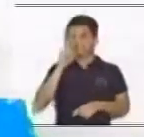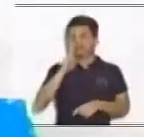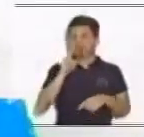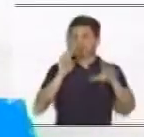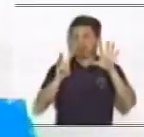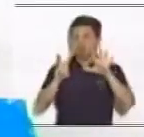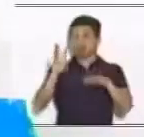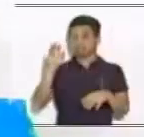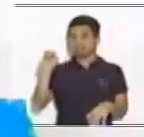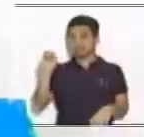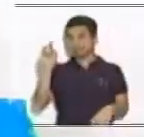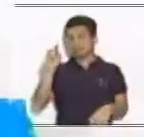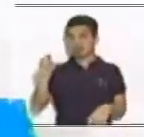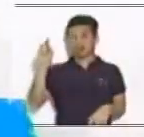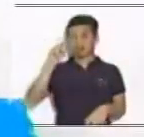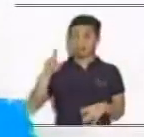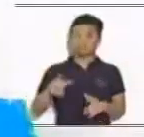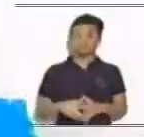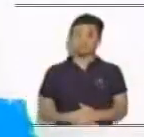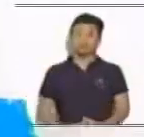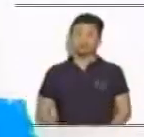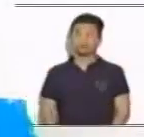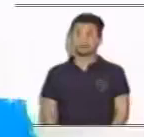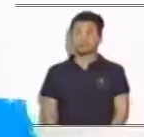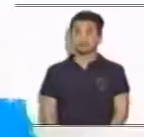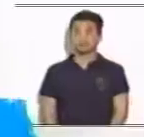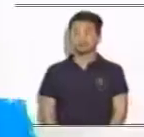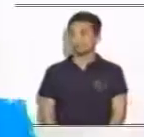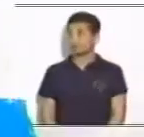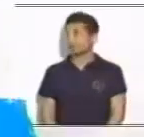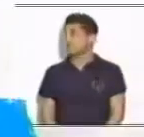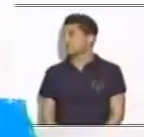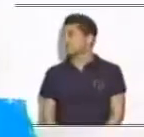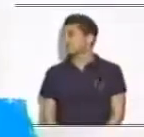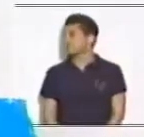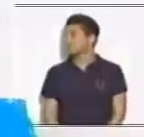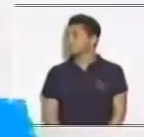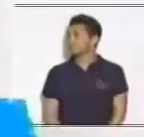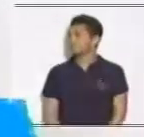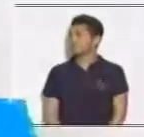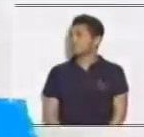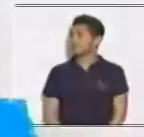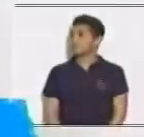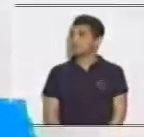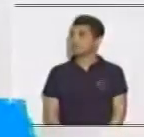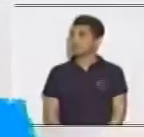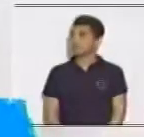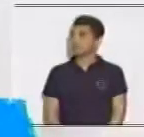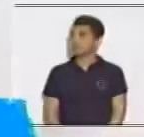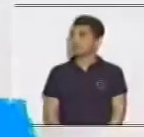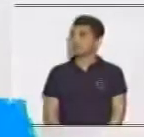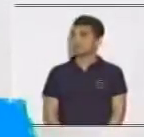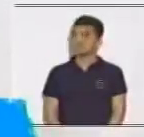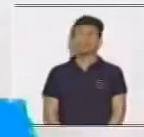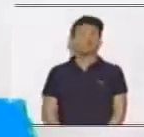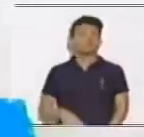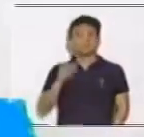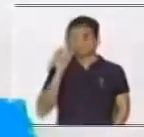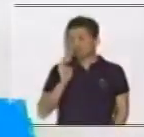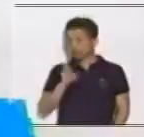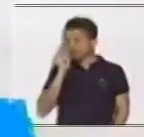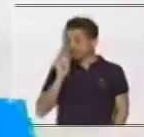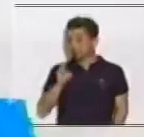A 180 grados. Muy bien. Siempre, siempre. La suma de los ángulos internos es